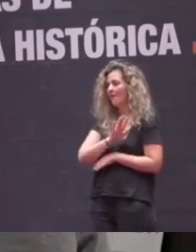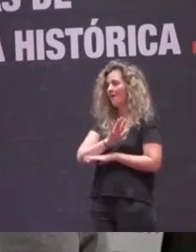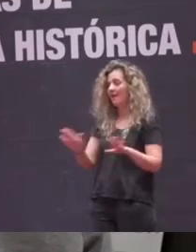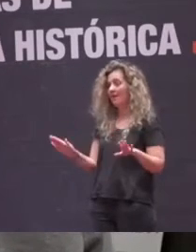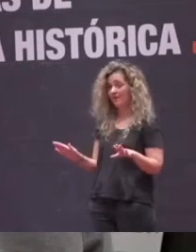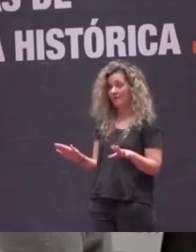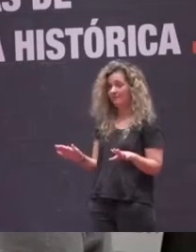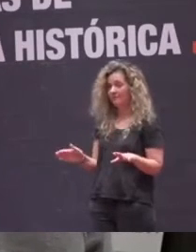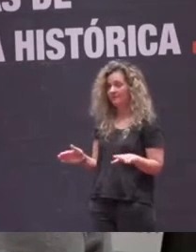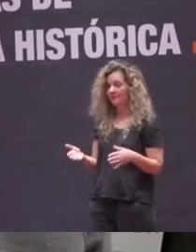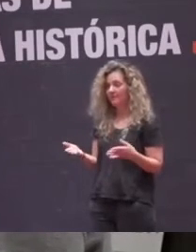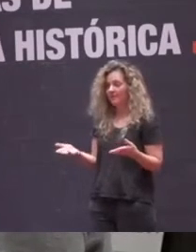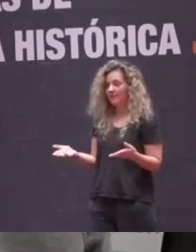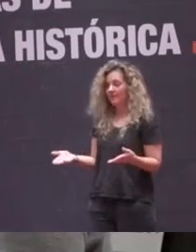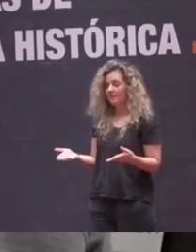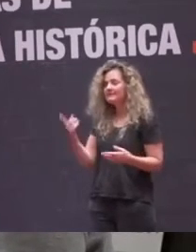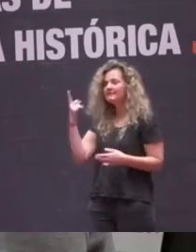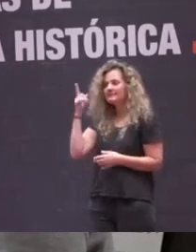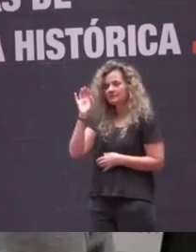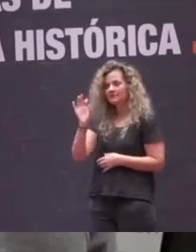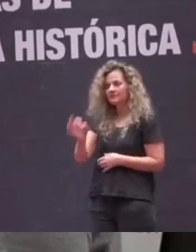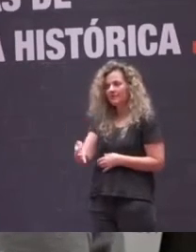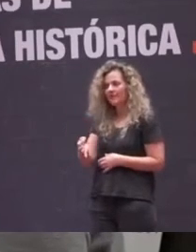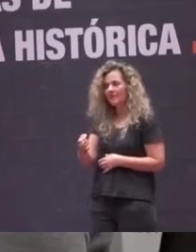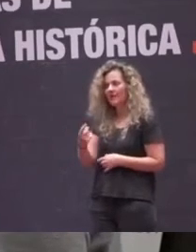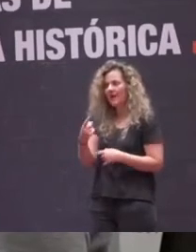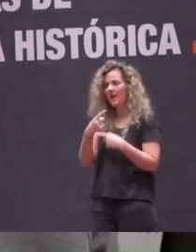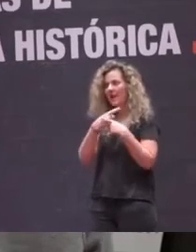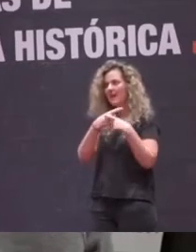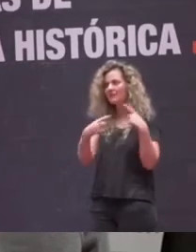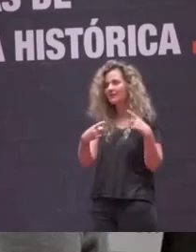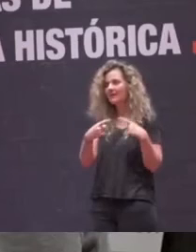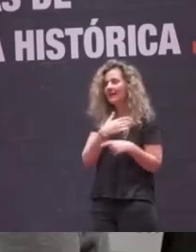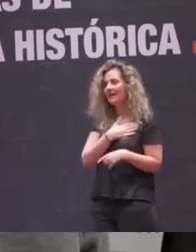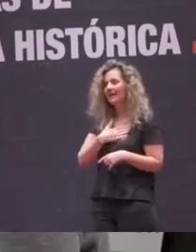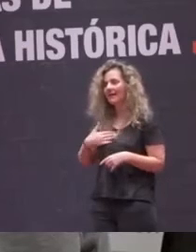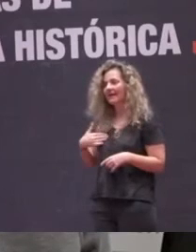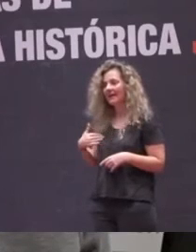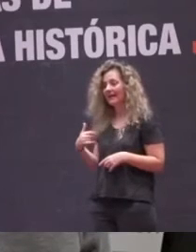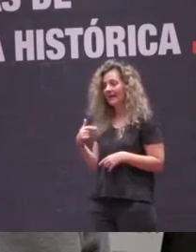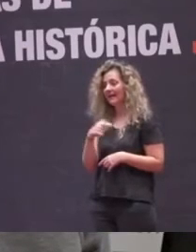¿no? Si é certo que a presión que había aquí, eles querían coller